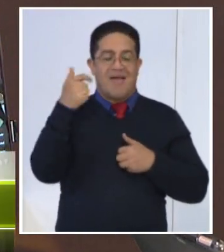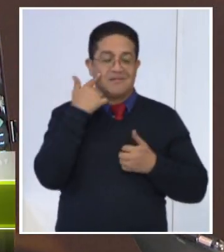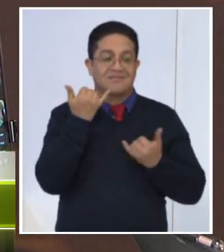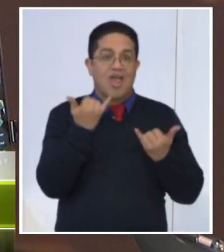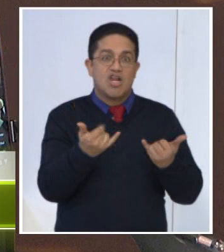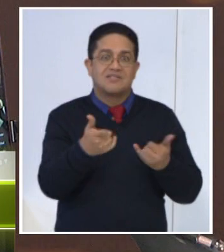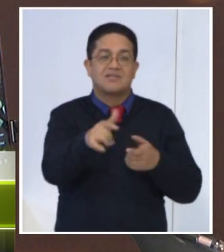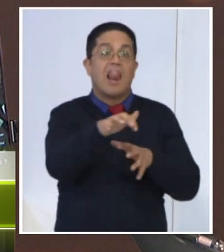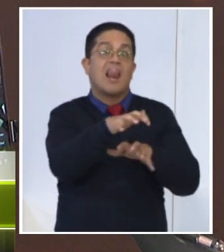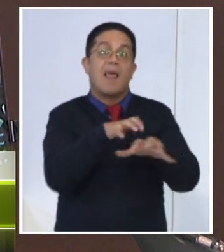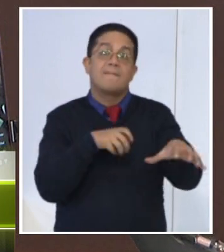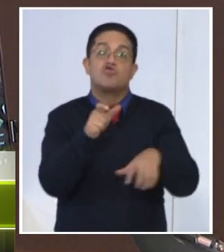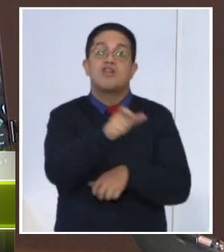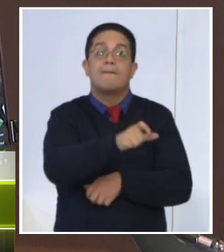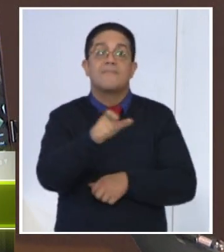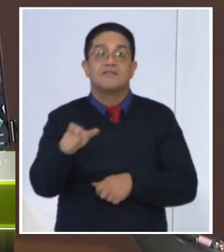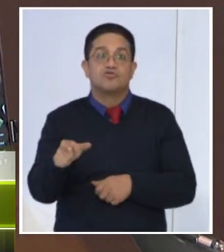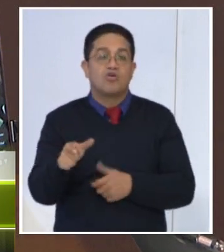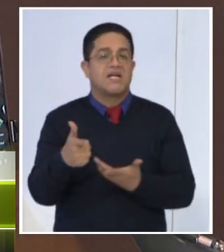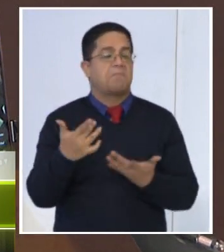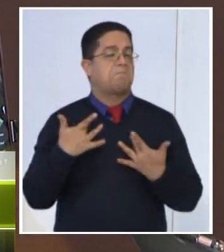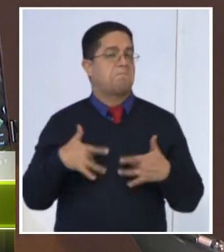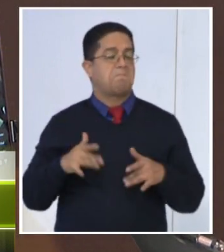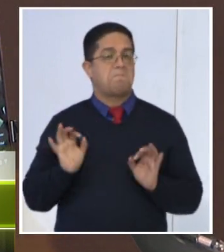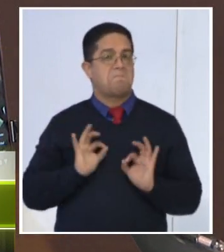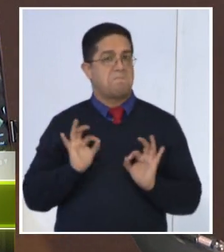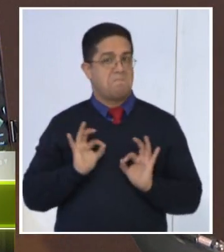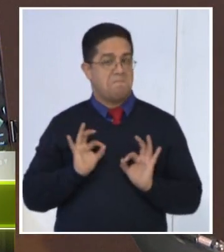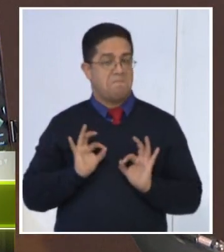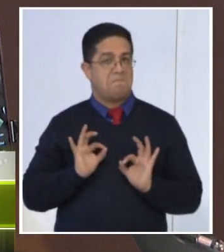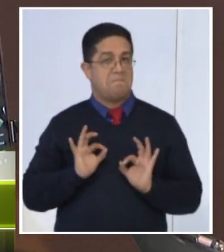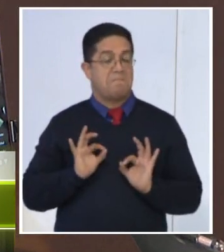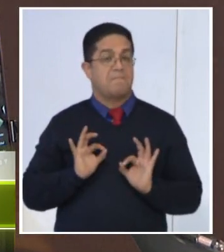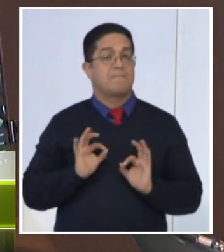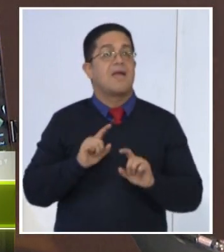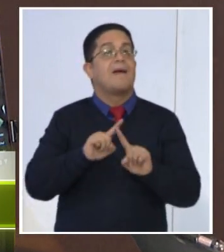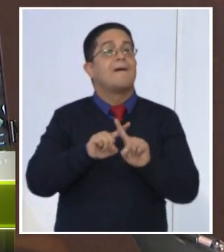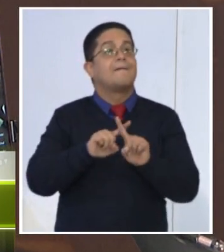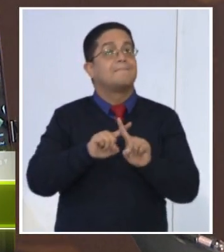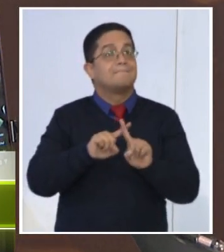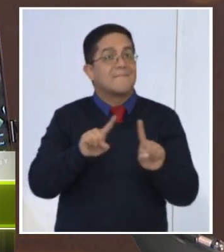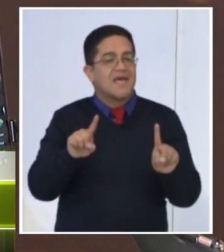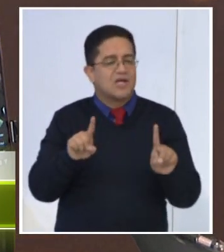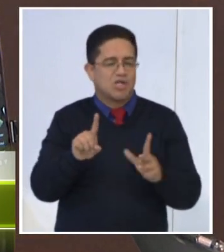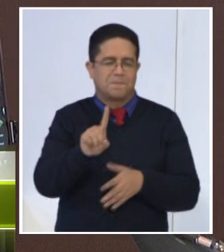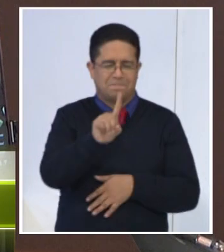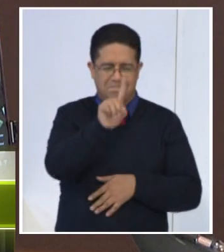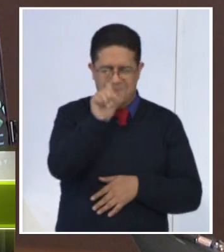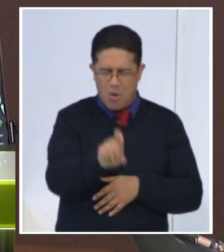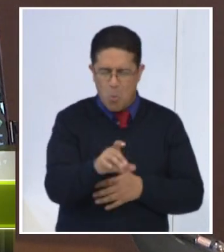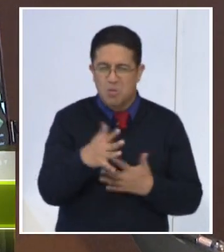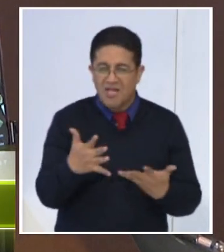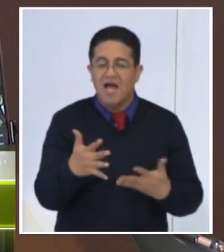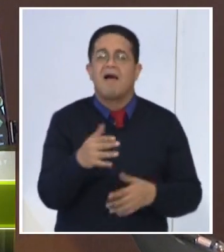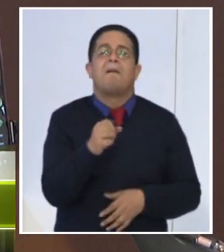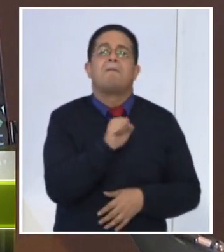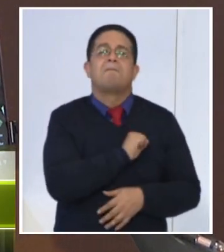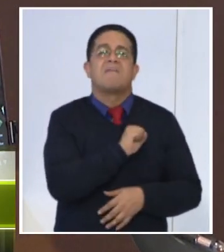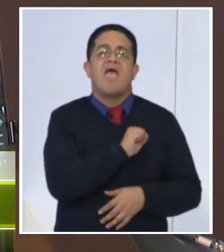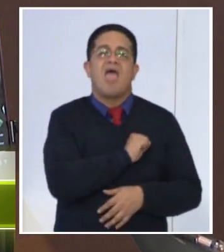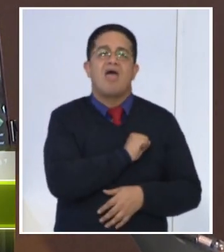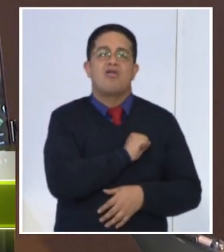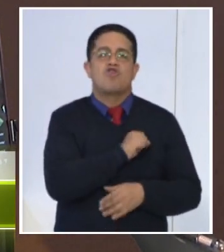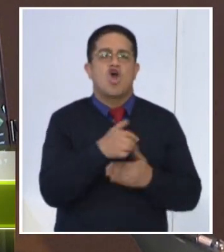la mayoría de los pacientes están asintomáticos y tratados. Pero surge una pregunta, ¿le tienen miedo a que